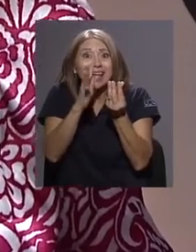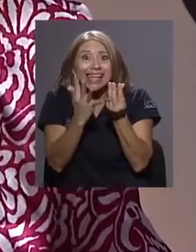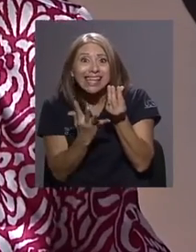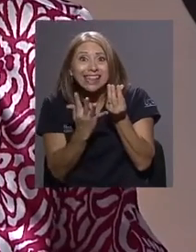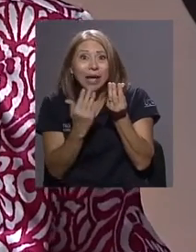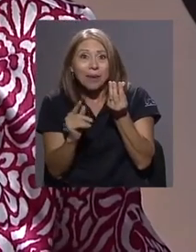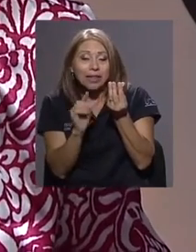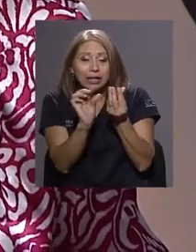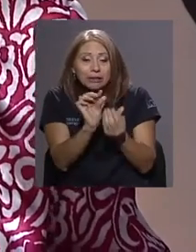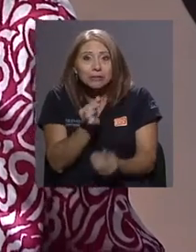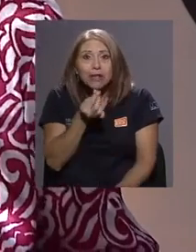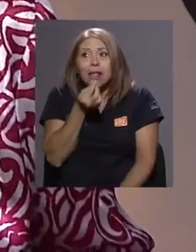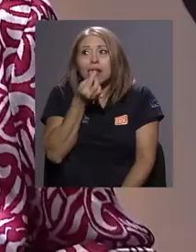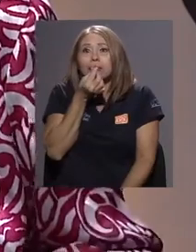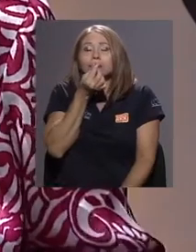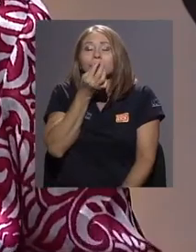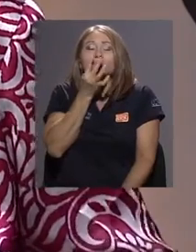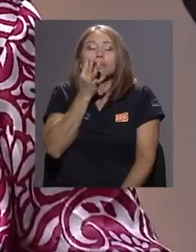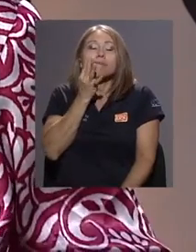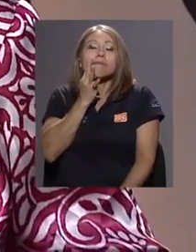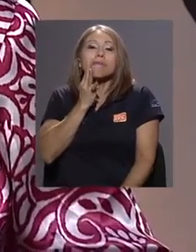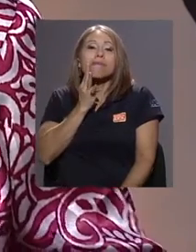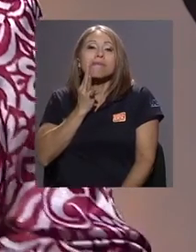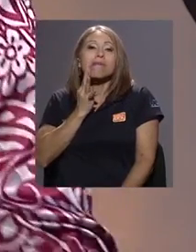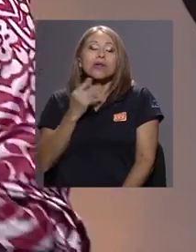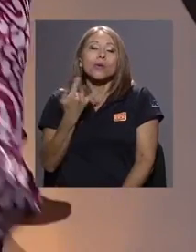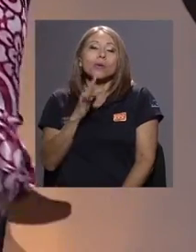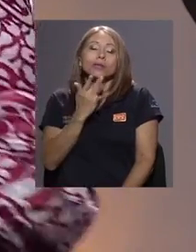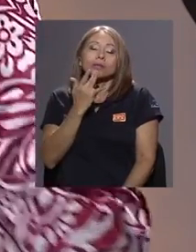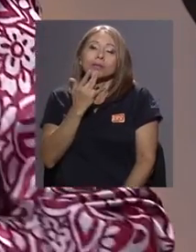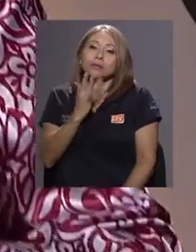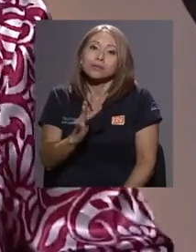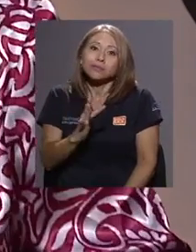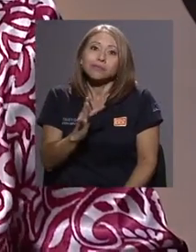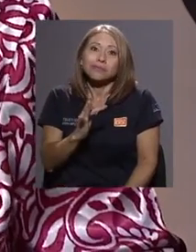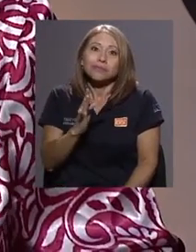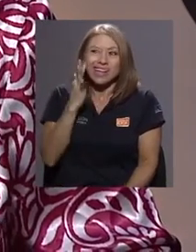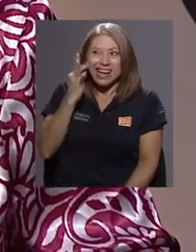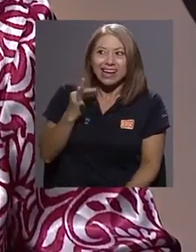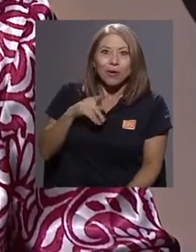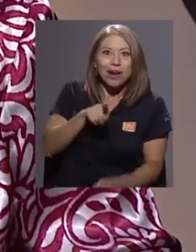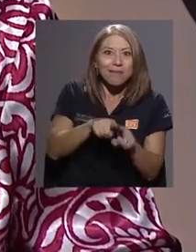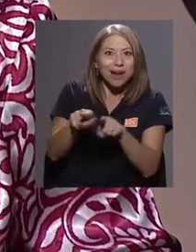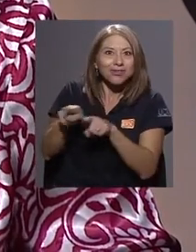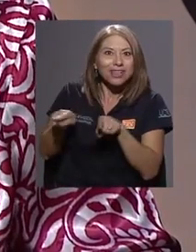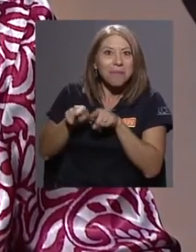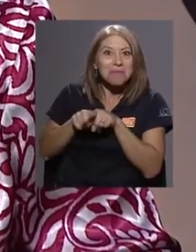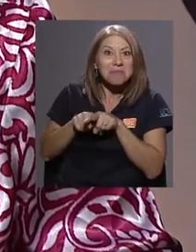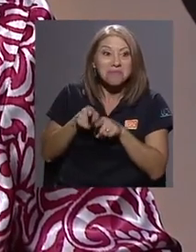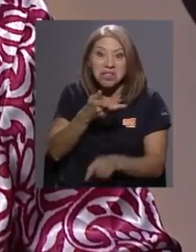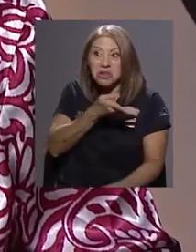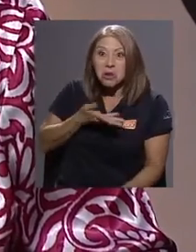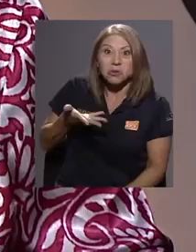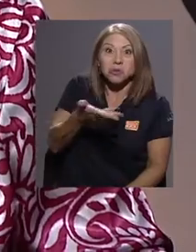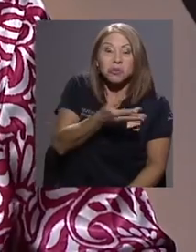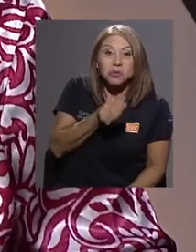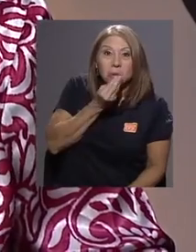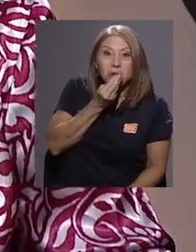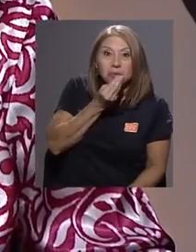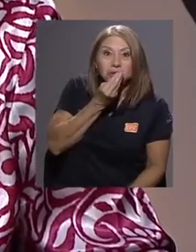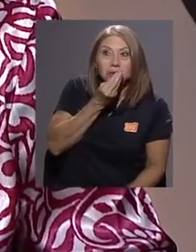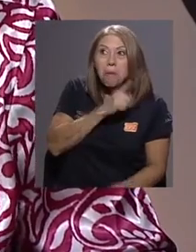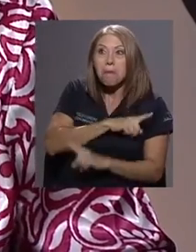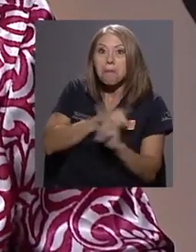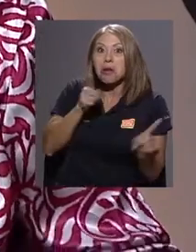creo que a mis hermanos también no lo comimos pero nadie dijo nada a la mañana siguiente le dice a mi mamá vieja